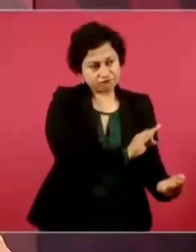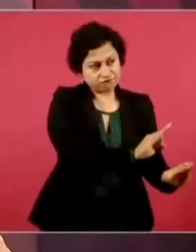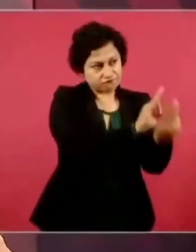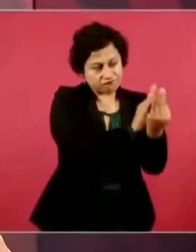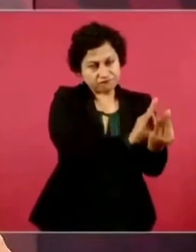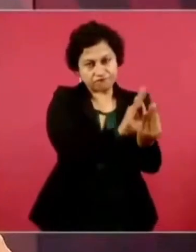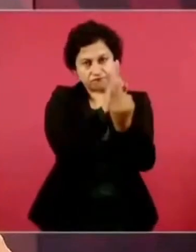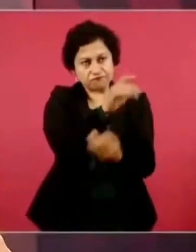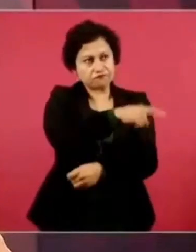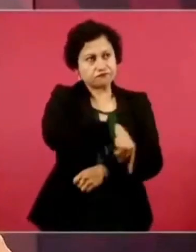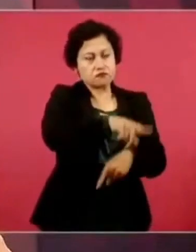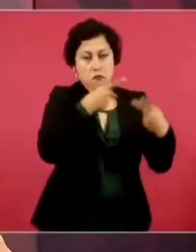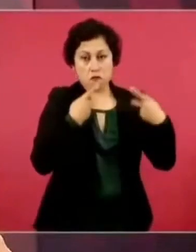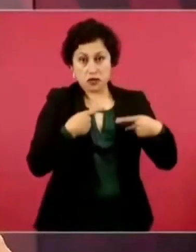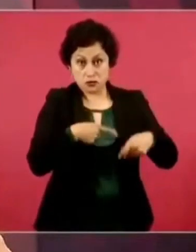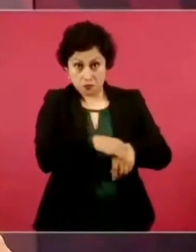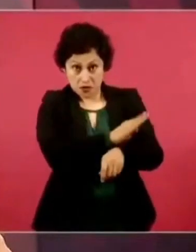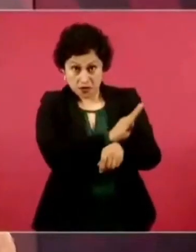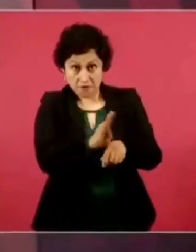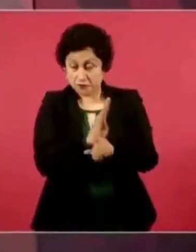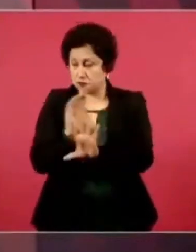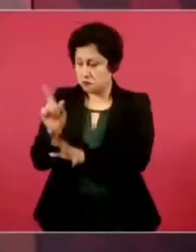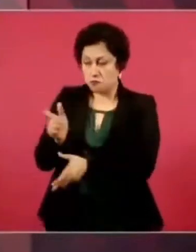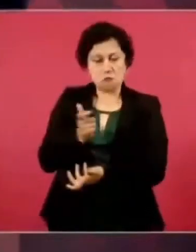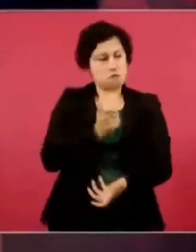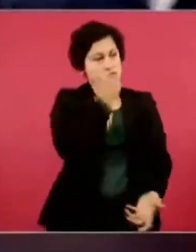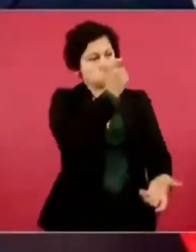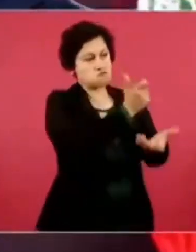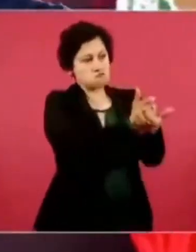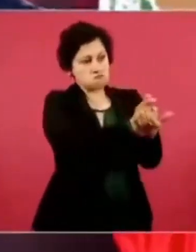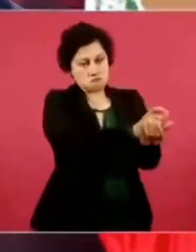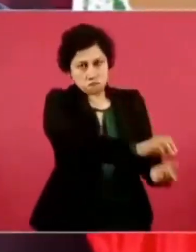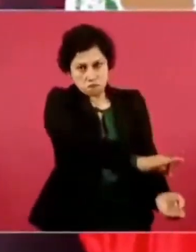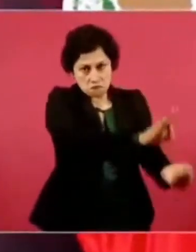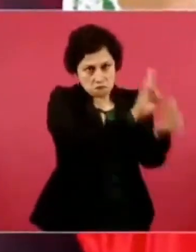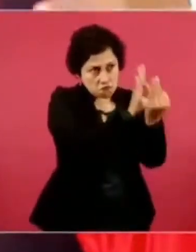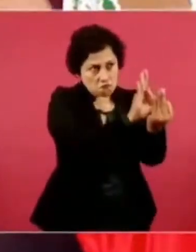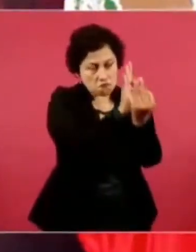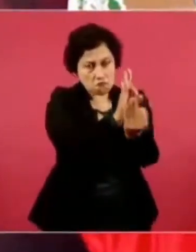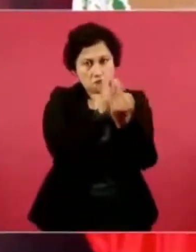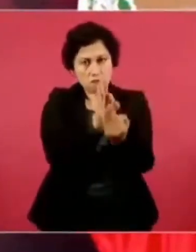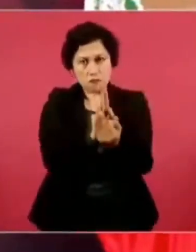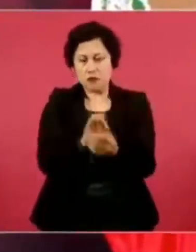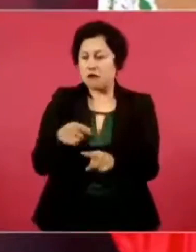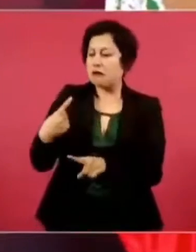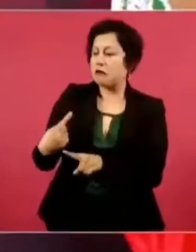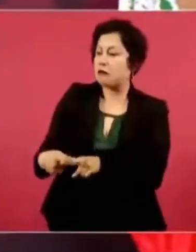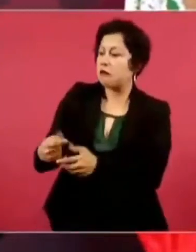a los beneficiarios. Ya no hay intermediación.